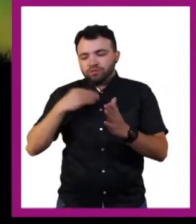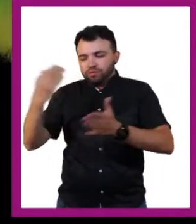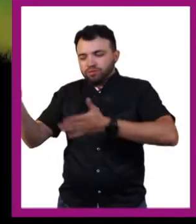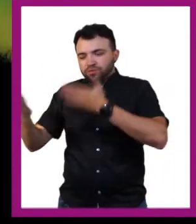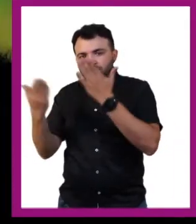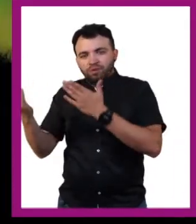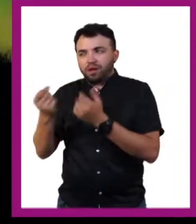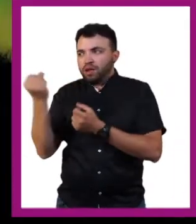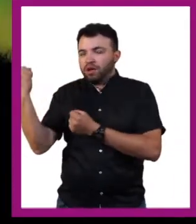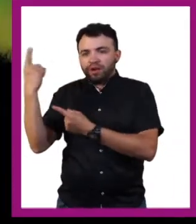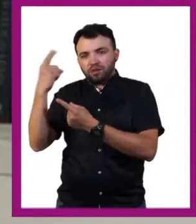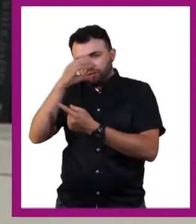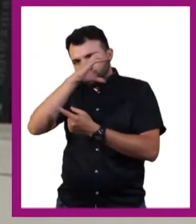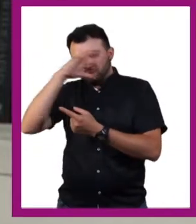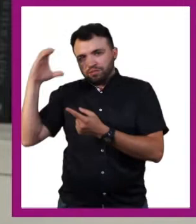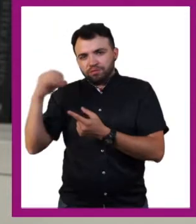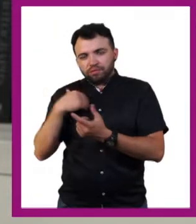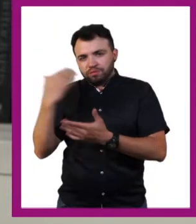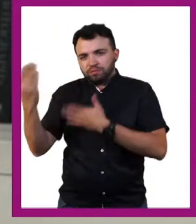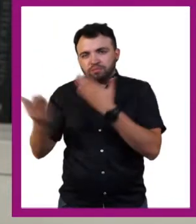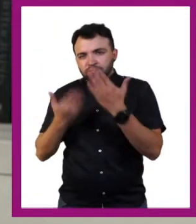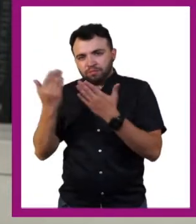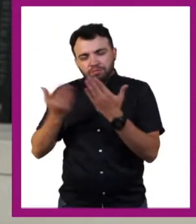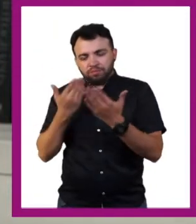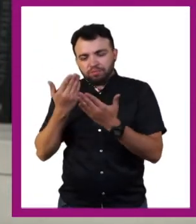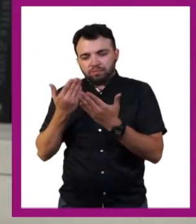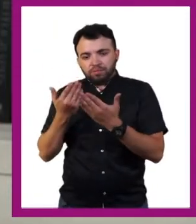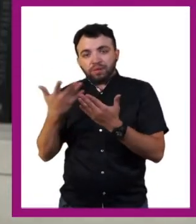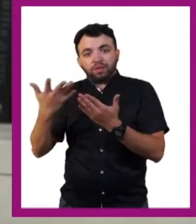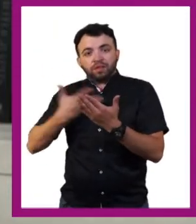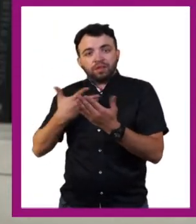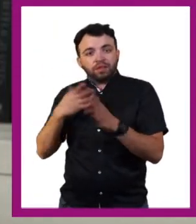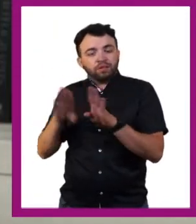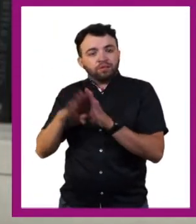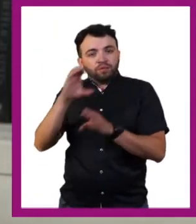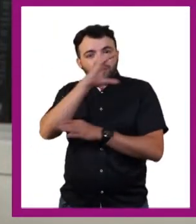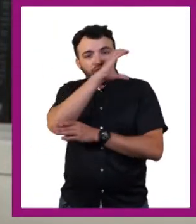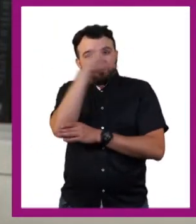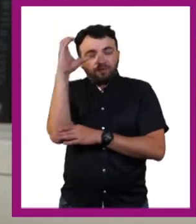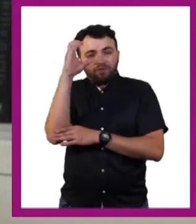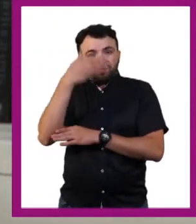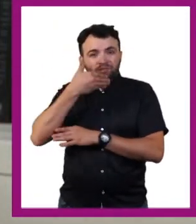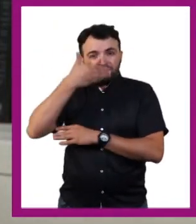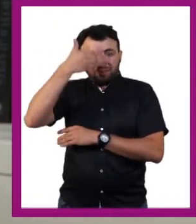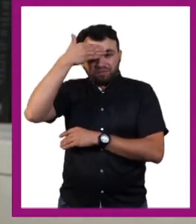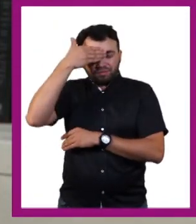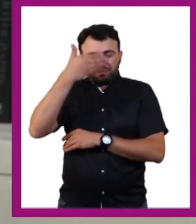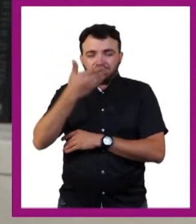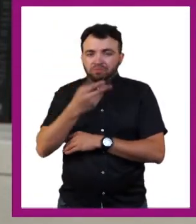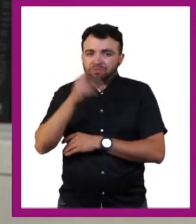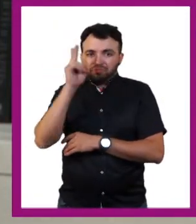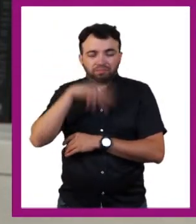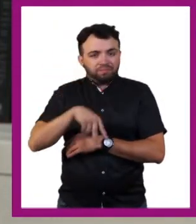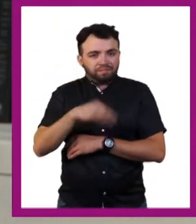que es un fotógrafo que me encanta, tenía unas fotos de gitanos increíbles y entonces había unas que tomaba haciendo unos cuartos que